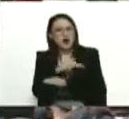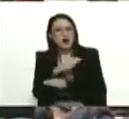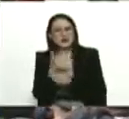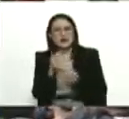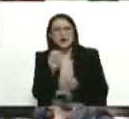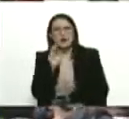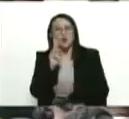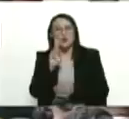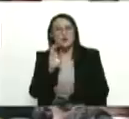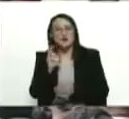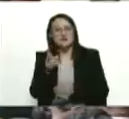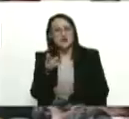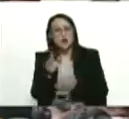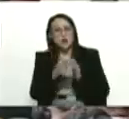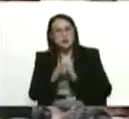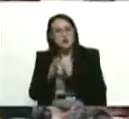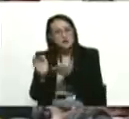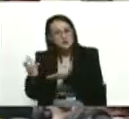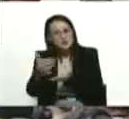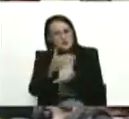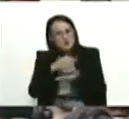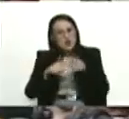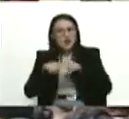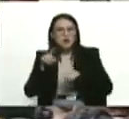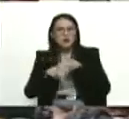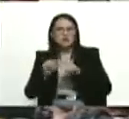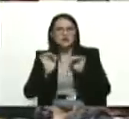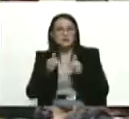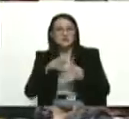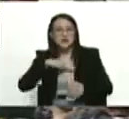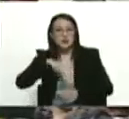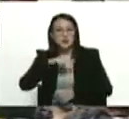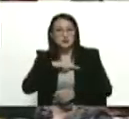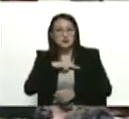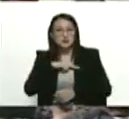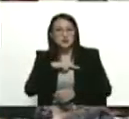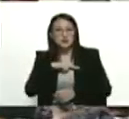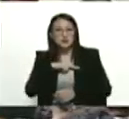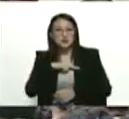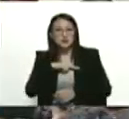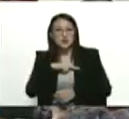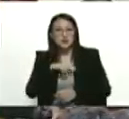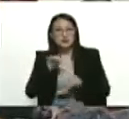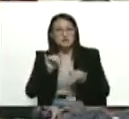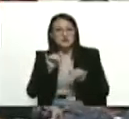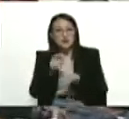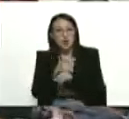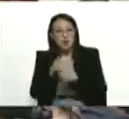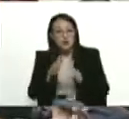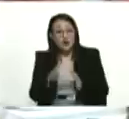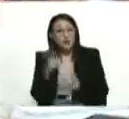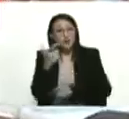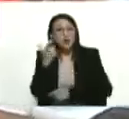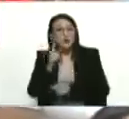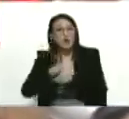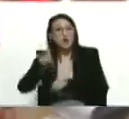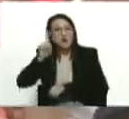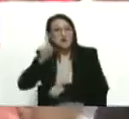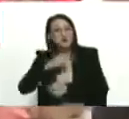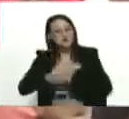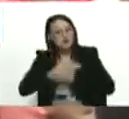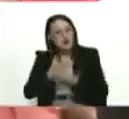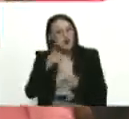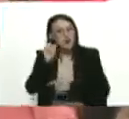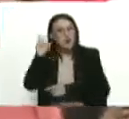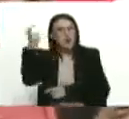comunidades, recoger esos casos. Y comenzaron nosotros una cruzada. Donde mi hermano gobernador no pueda, buscamos arriba. Yo estoy a la orden de